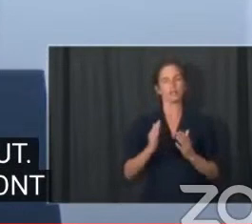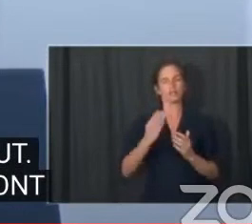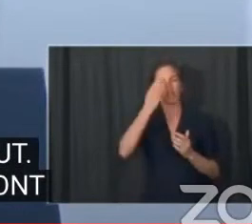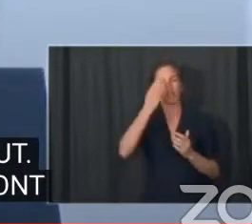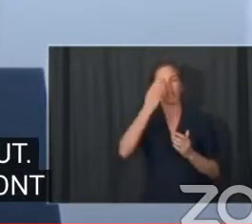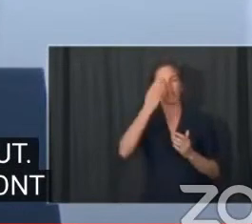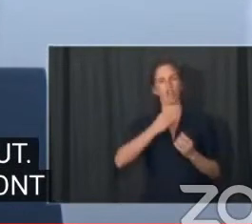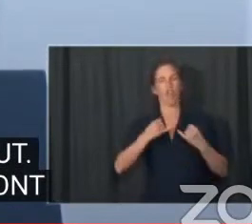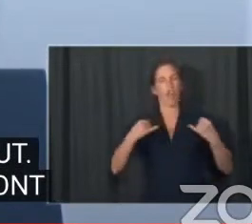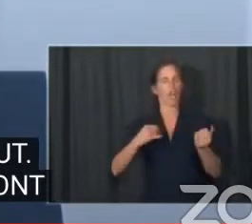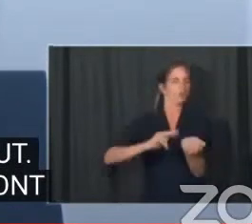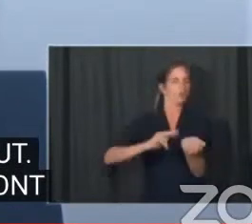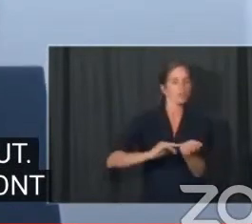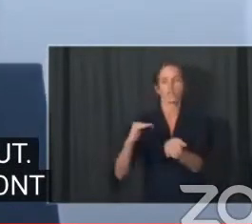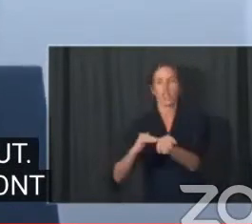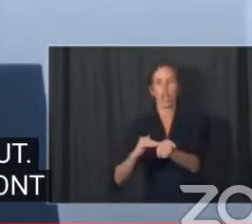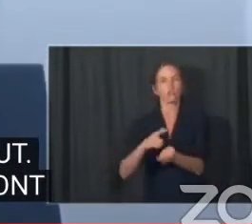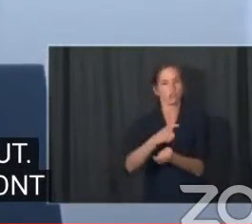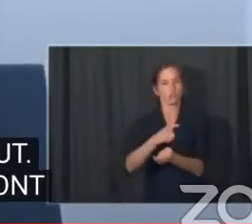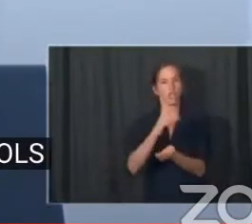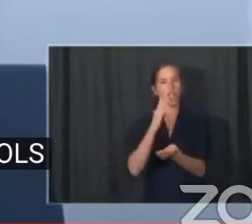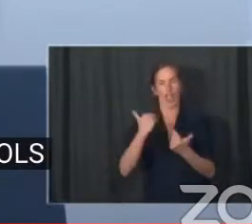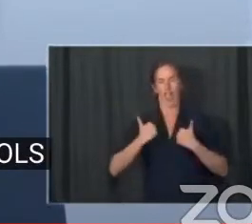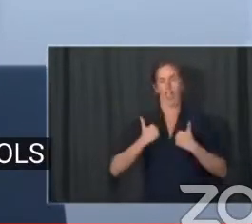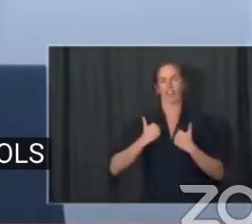visto están,